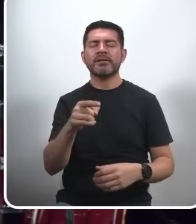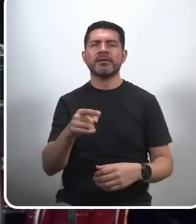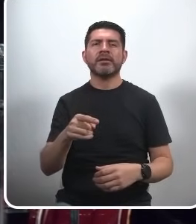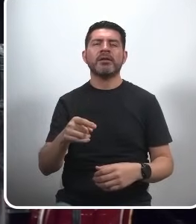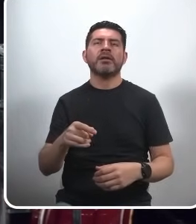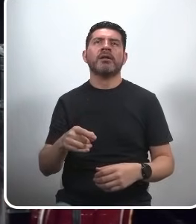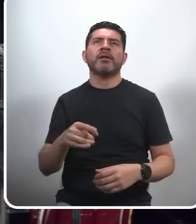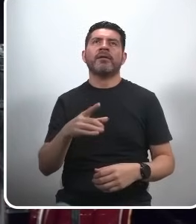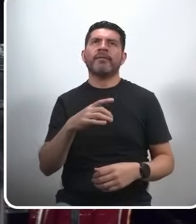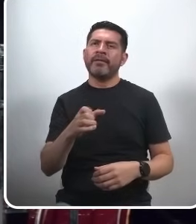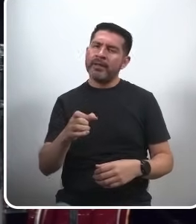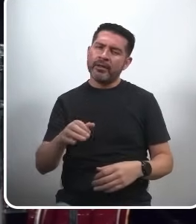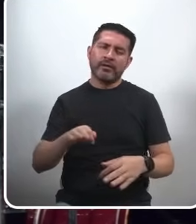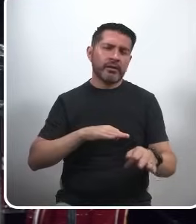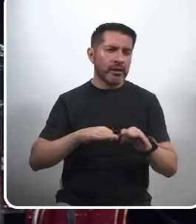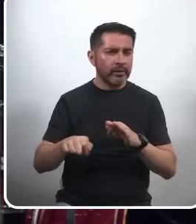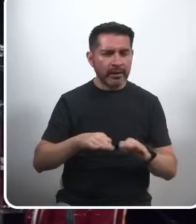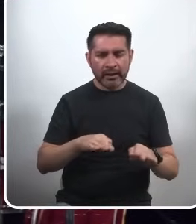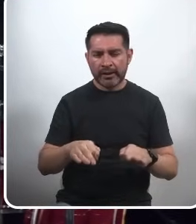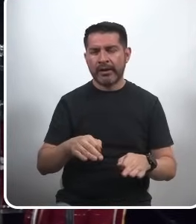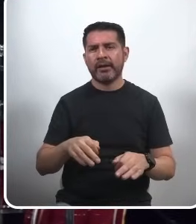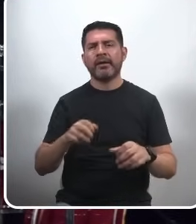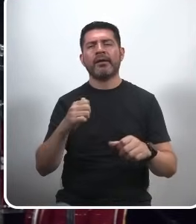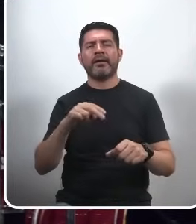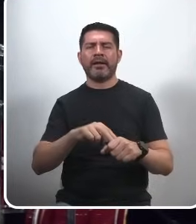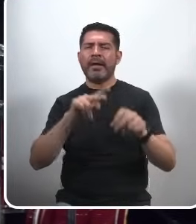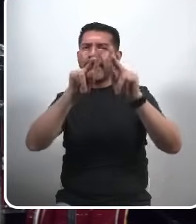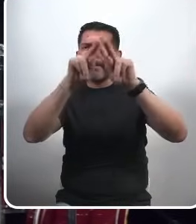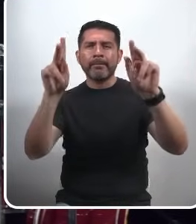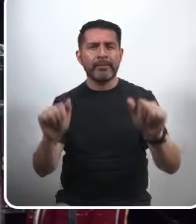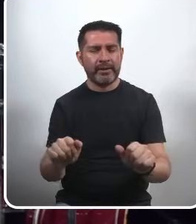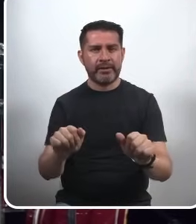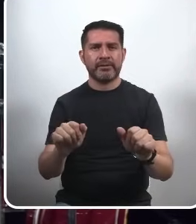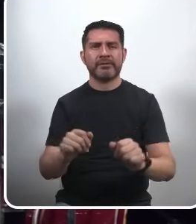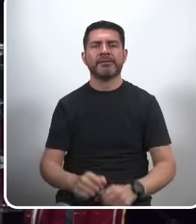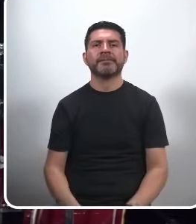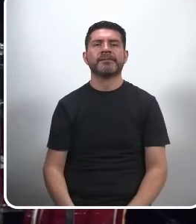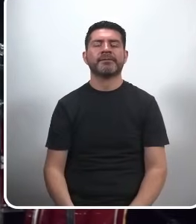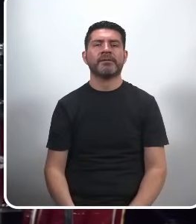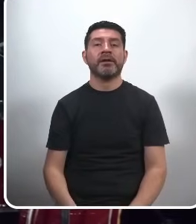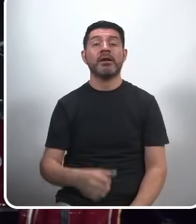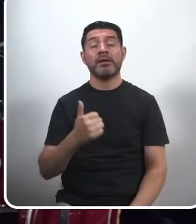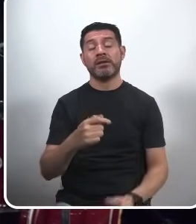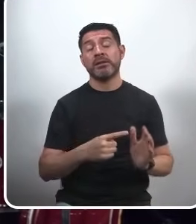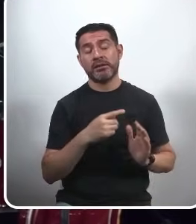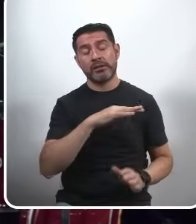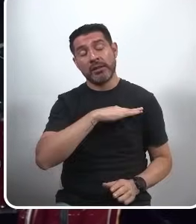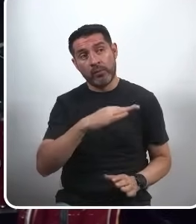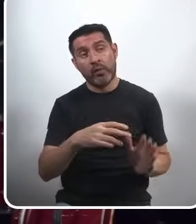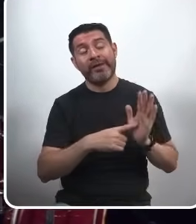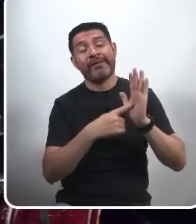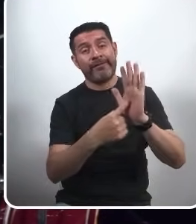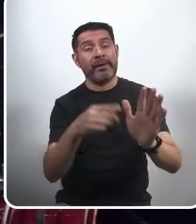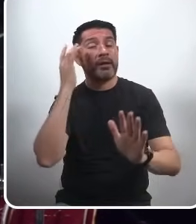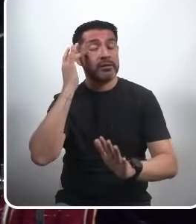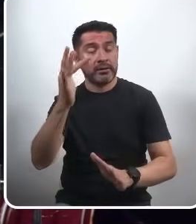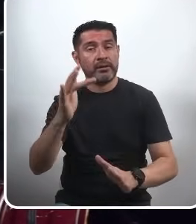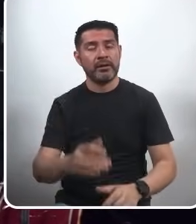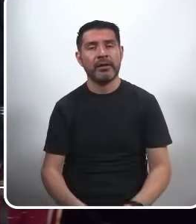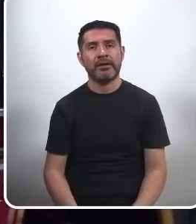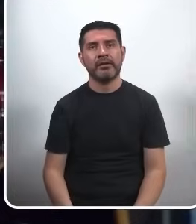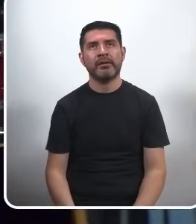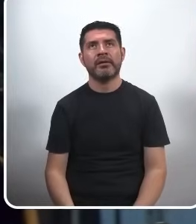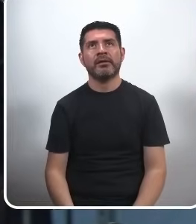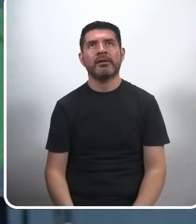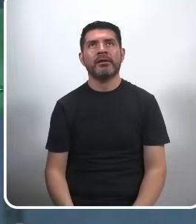carácter, y la paz con otros es algo que se puede expresar, se puede ver, ¿okay? Y luego nos explica el apóstol Pablo